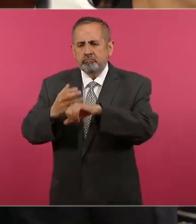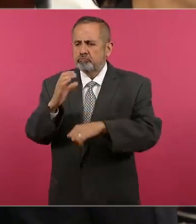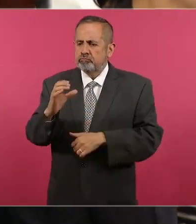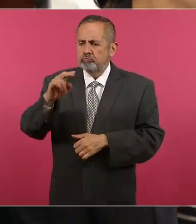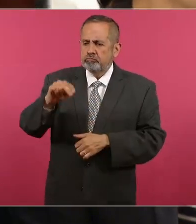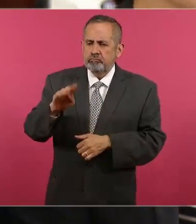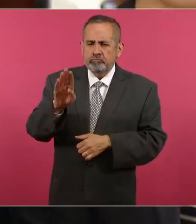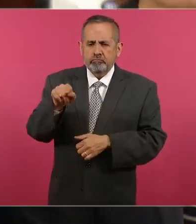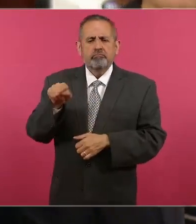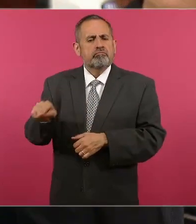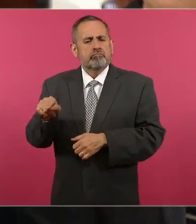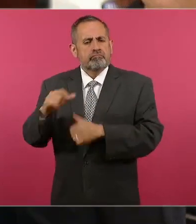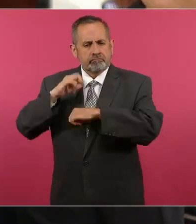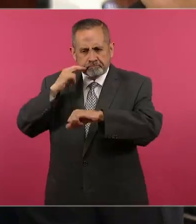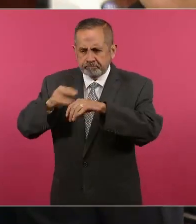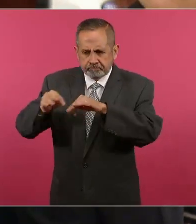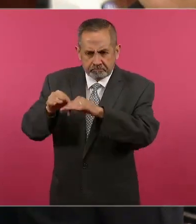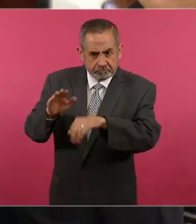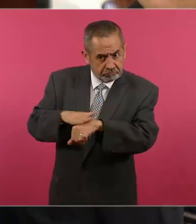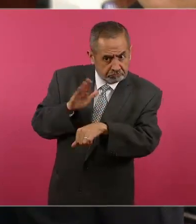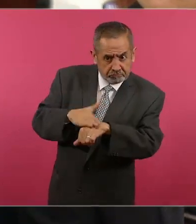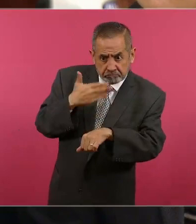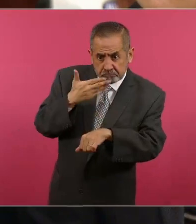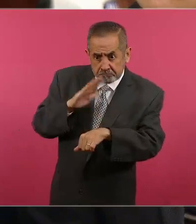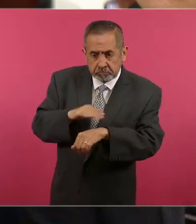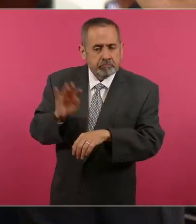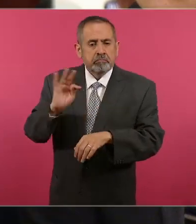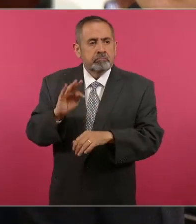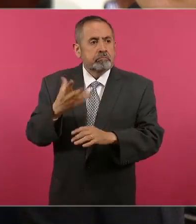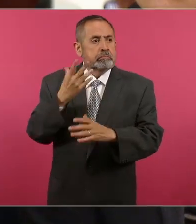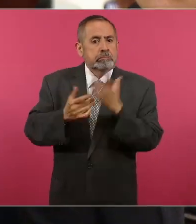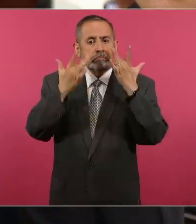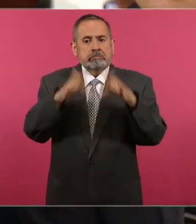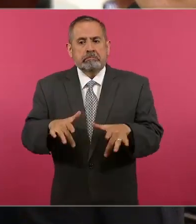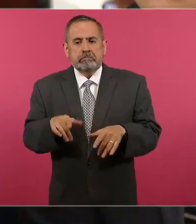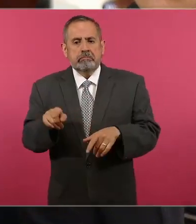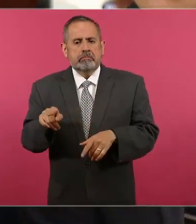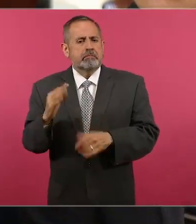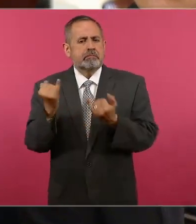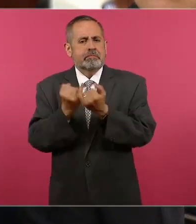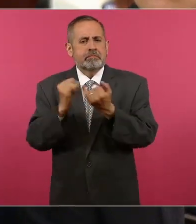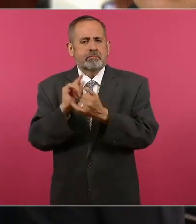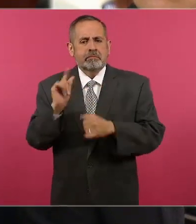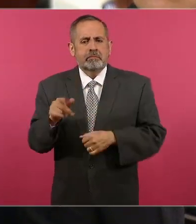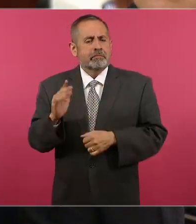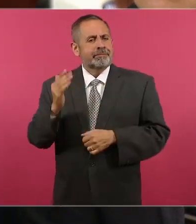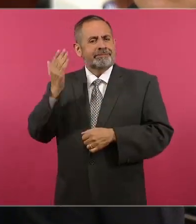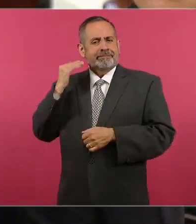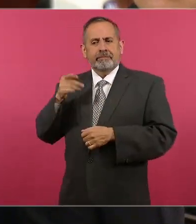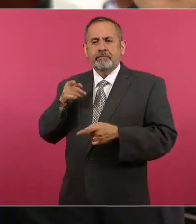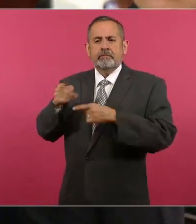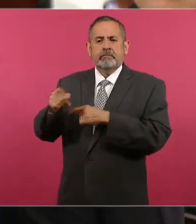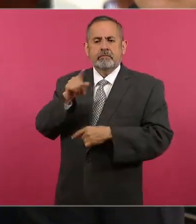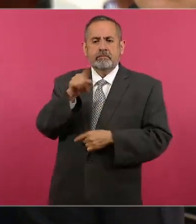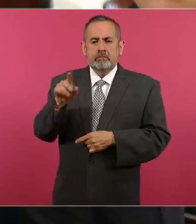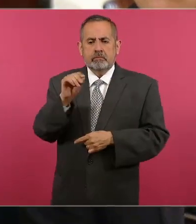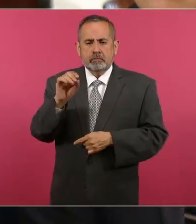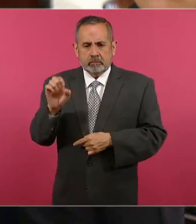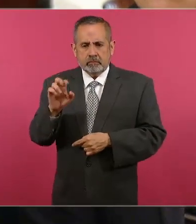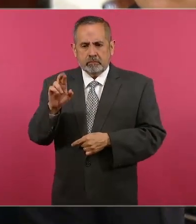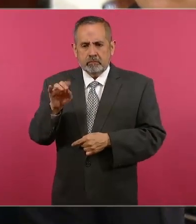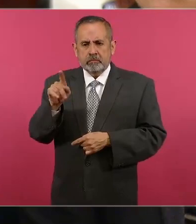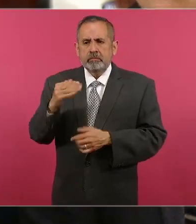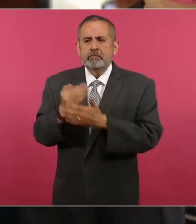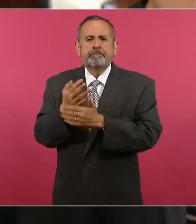de Búsqueda? ¿Y no considera que su salida sería algo parecido a lo que dijo hace unos días sobre Zoe Robledo, de que se retrasaría el